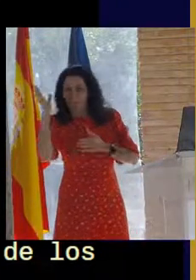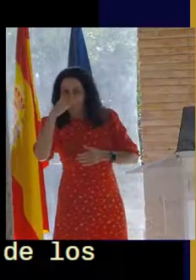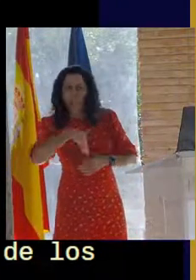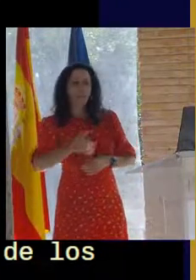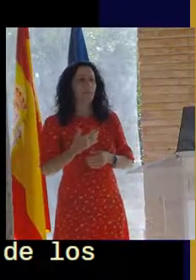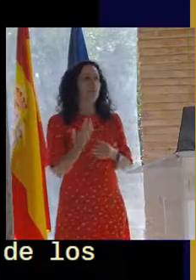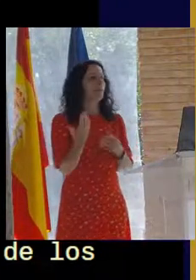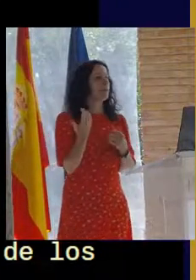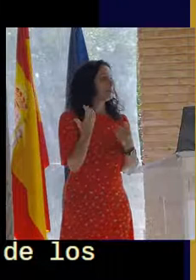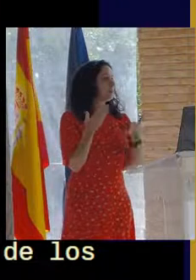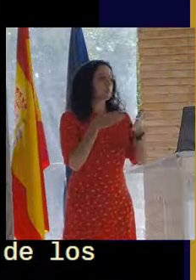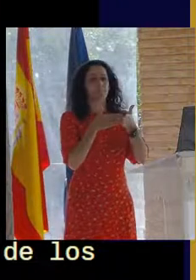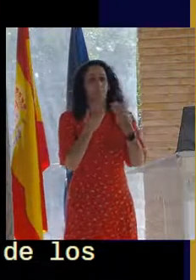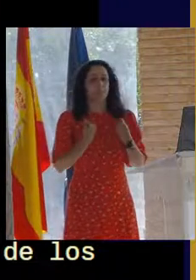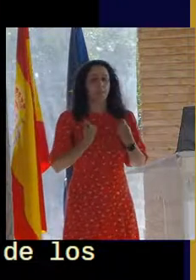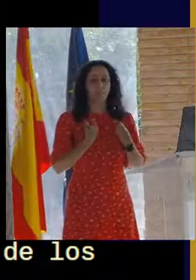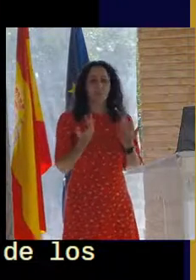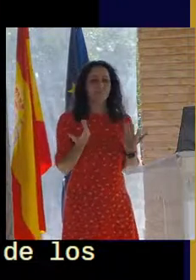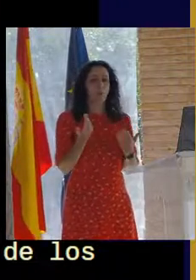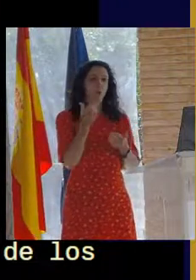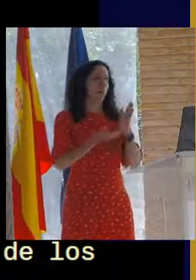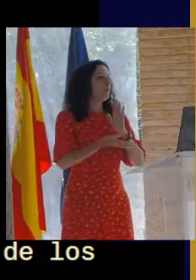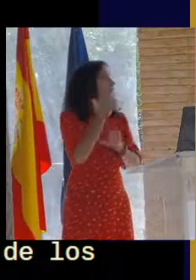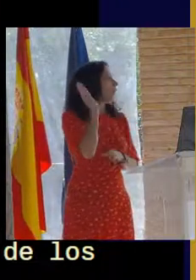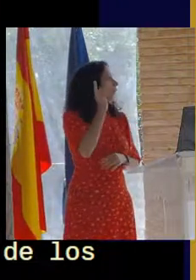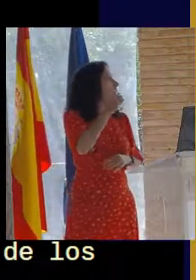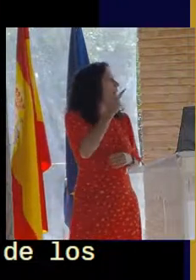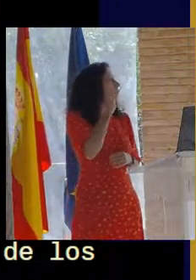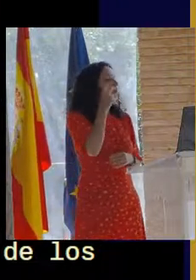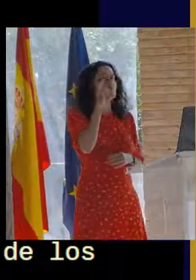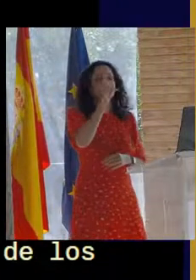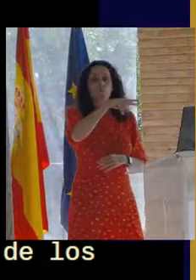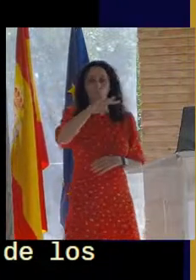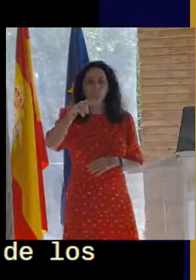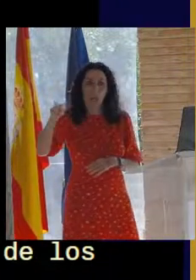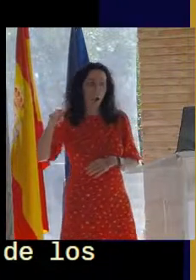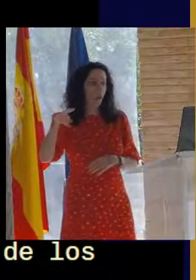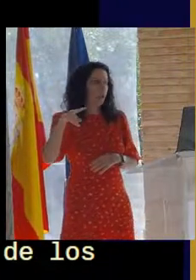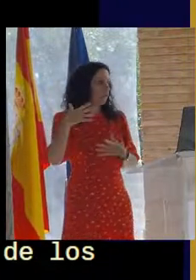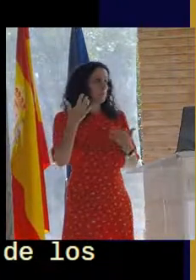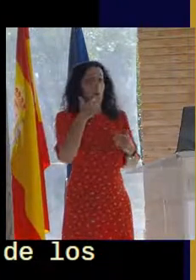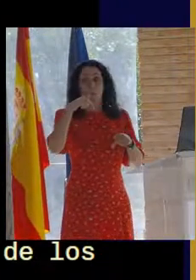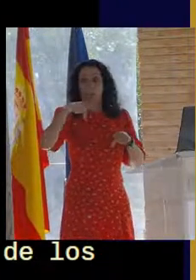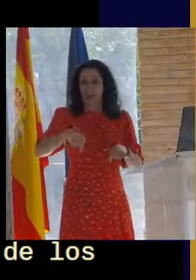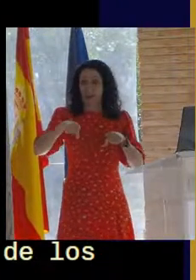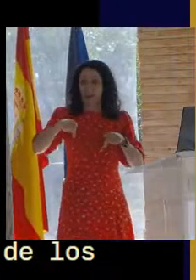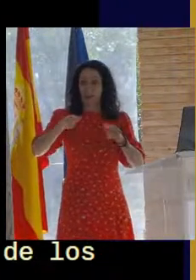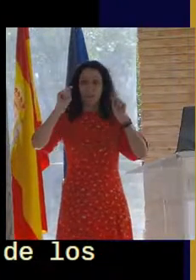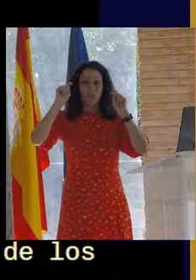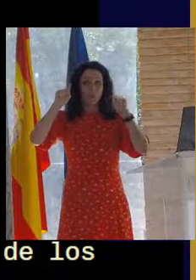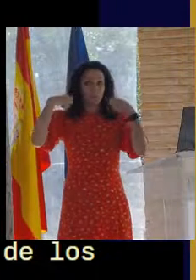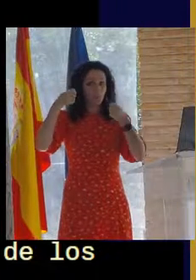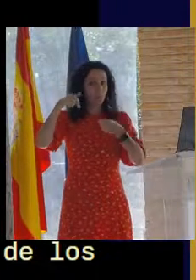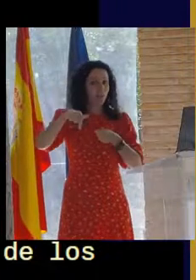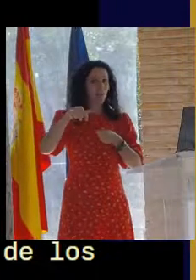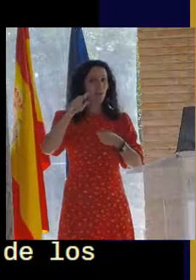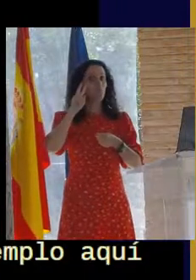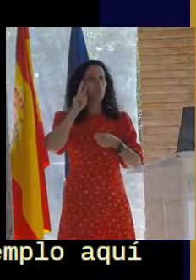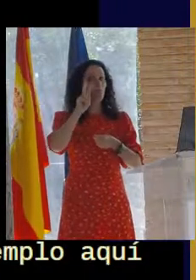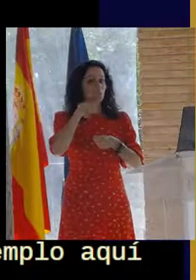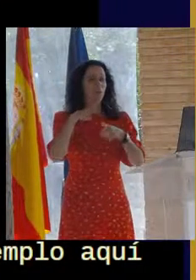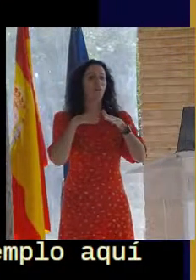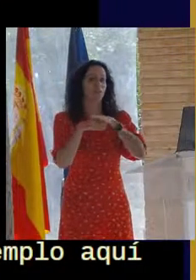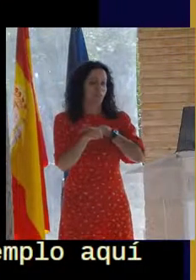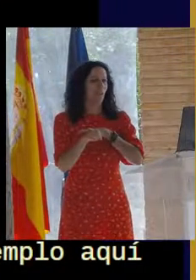subtítulo en la televisión no hay intérprete eh sab todo eso son las barreras o por ejemplo si me voy a un museo por ejemplo o aquí justo en